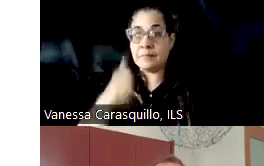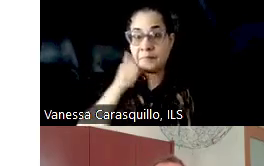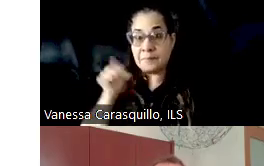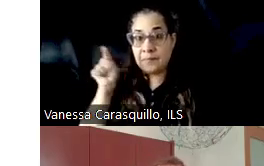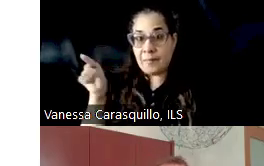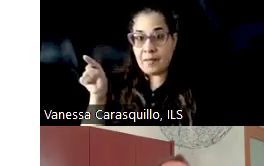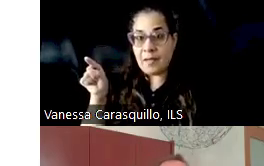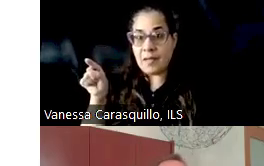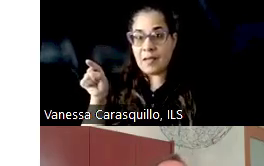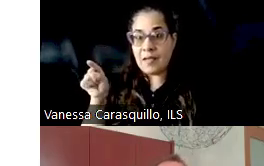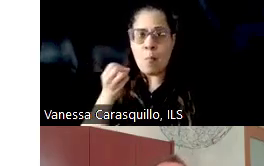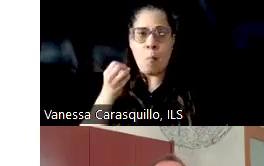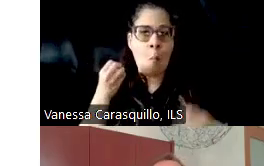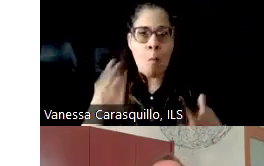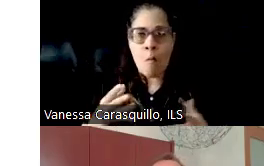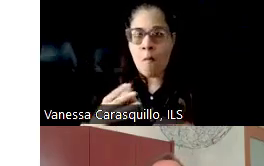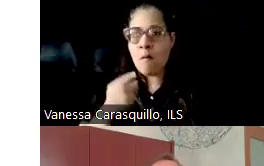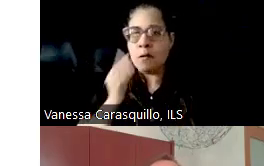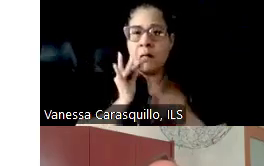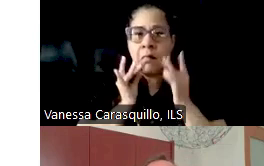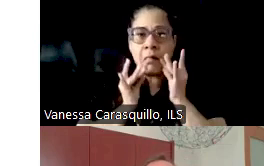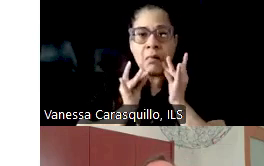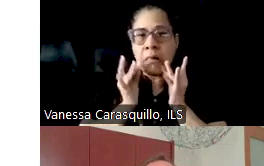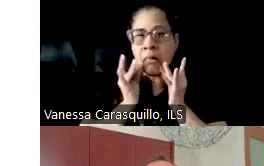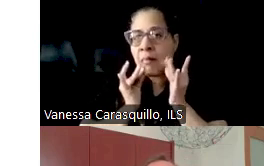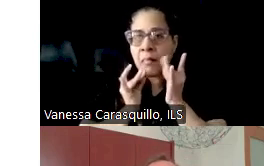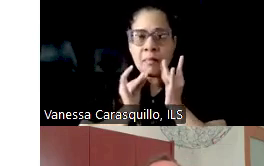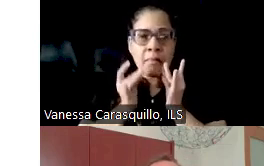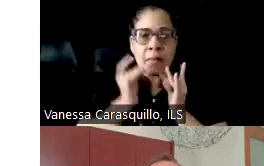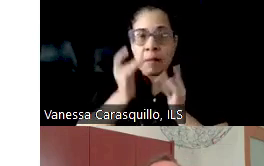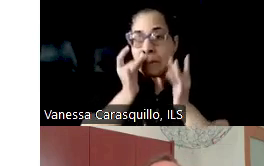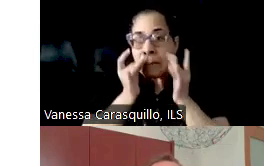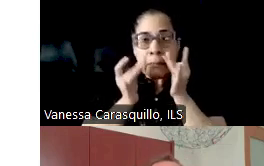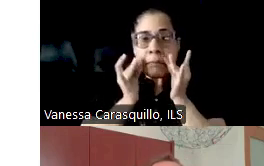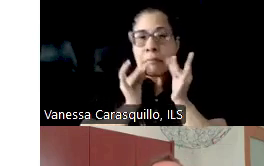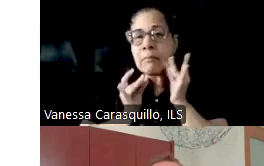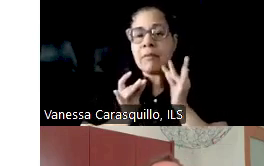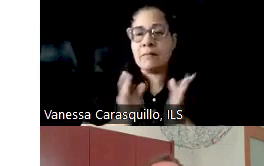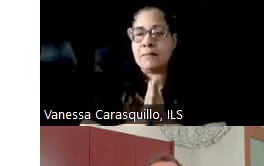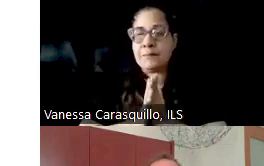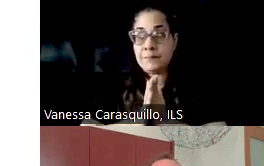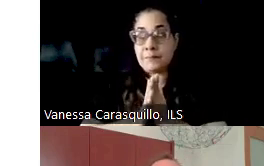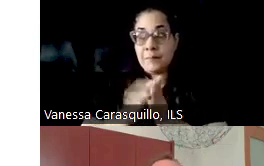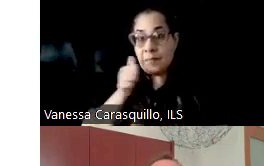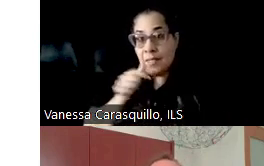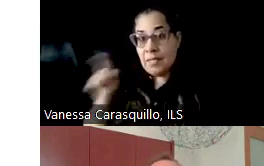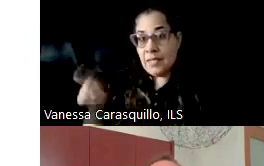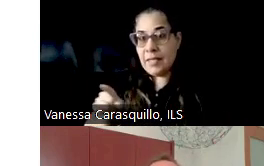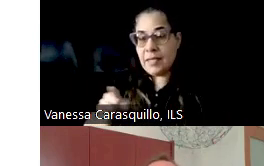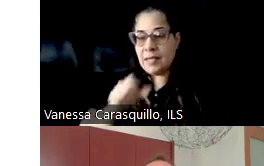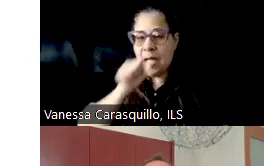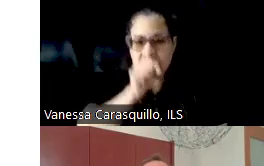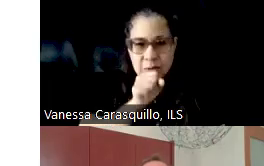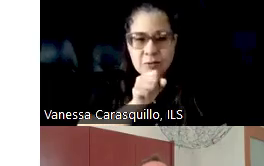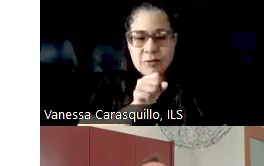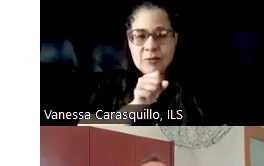tenía mucha salivación y secreciones, y en una de esas la niña estornudó o algo y